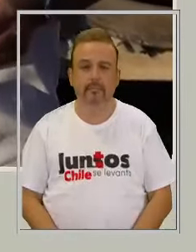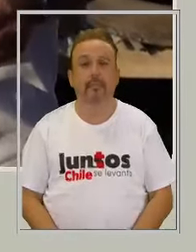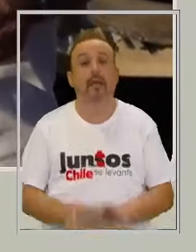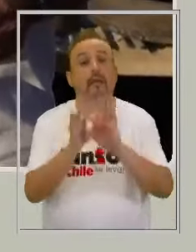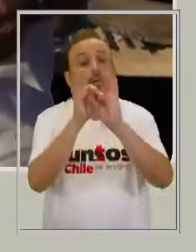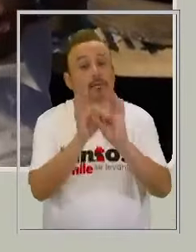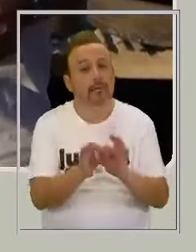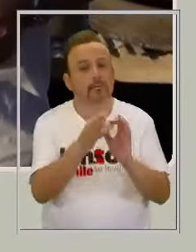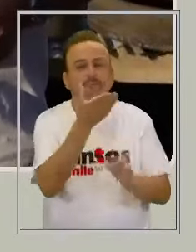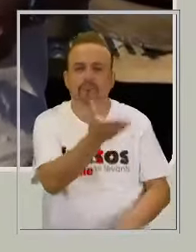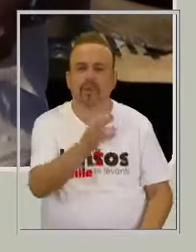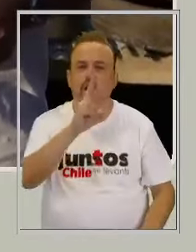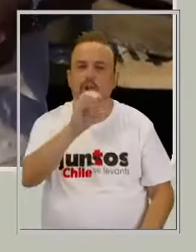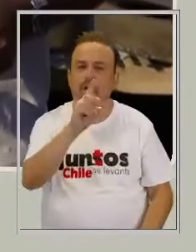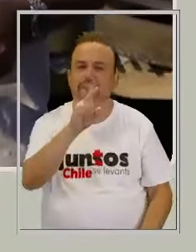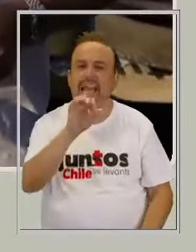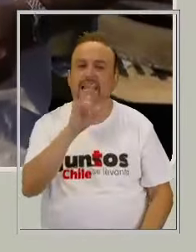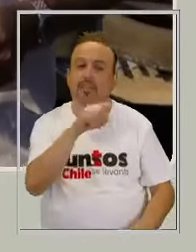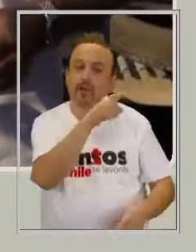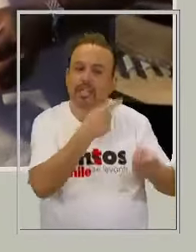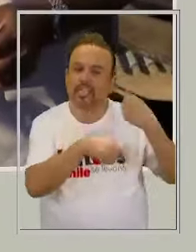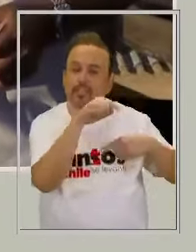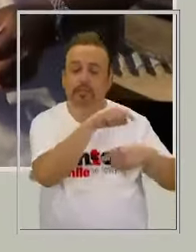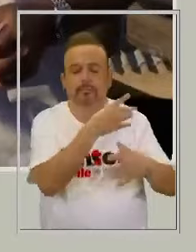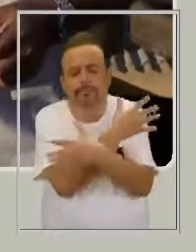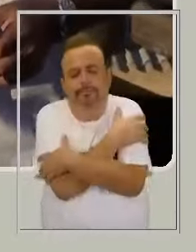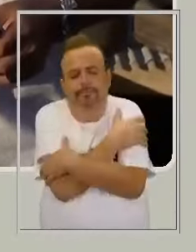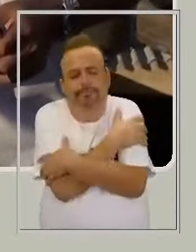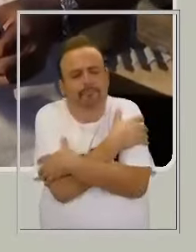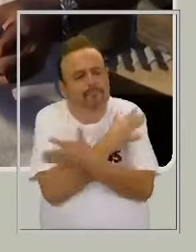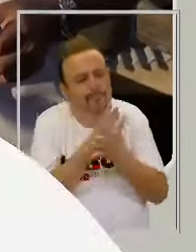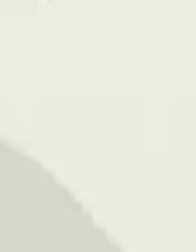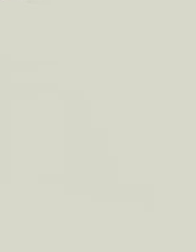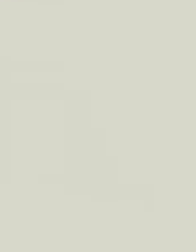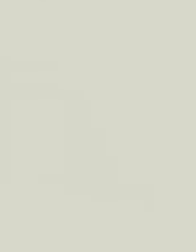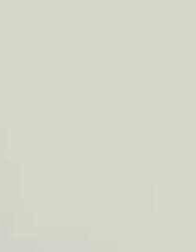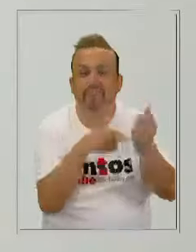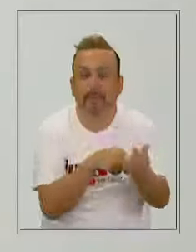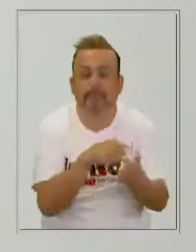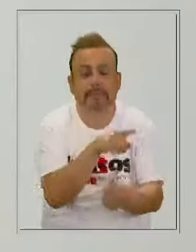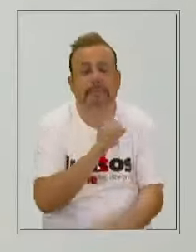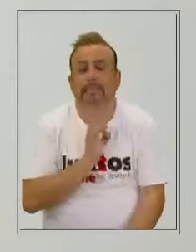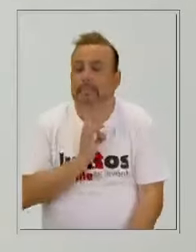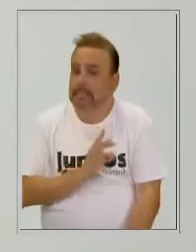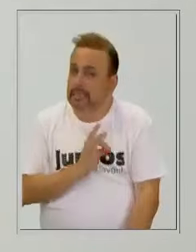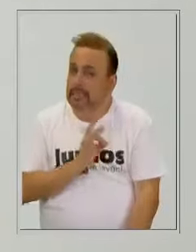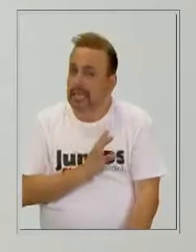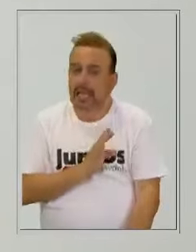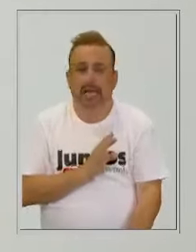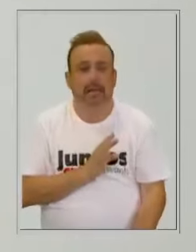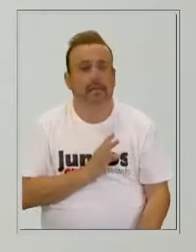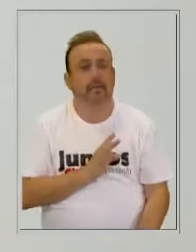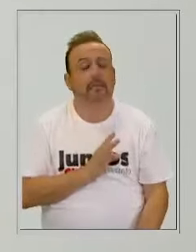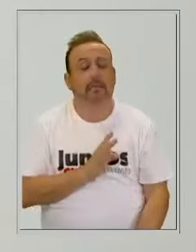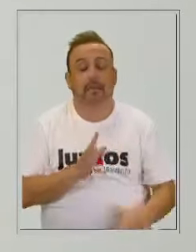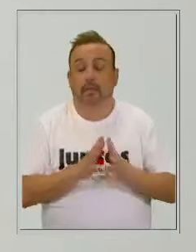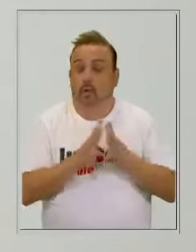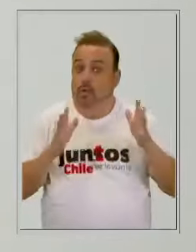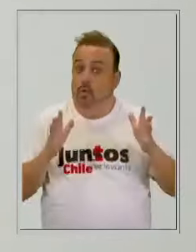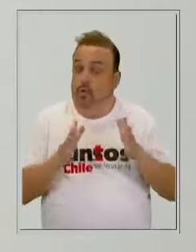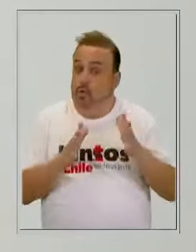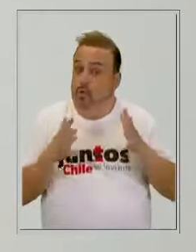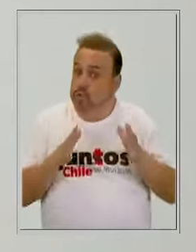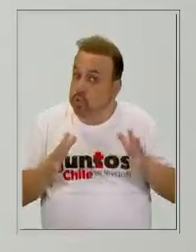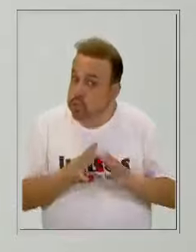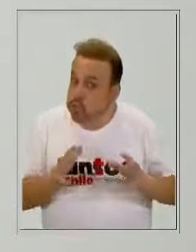Muchas gracias, Roberto, por compartir la historia. Un abrazo enorme a esa familia. Es un dolor realmente demasiado grande y